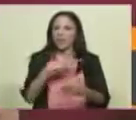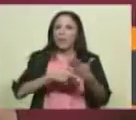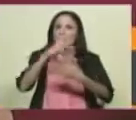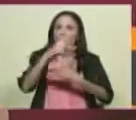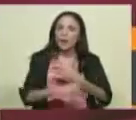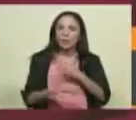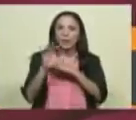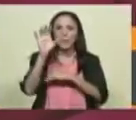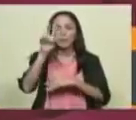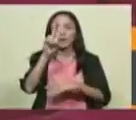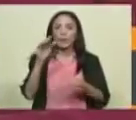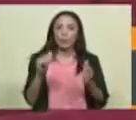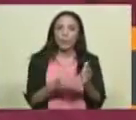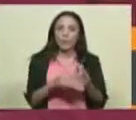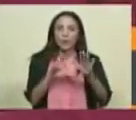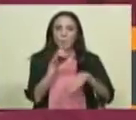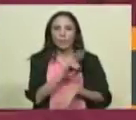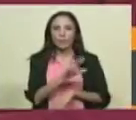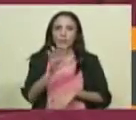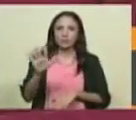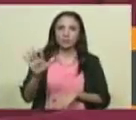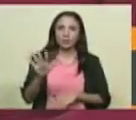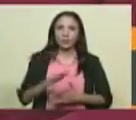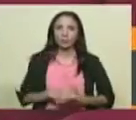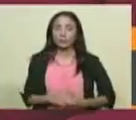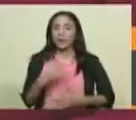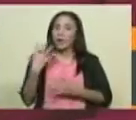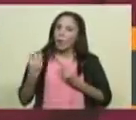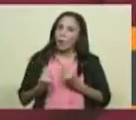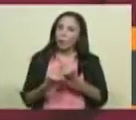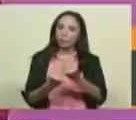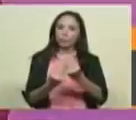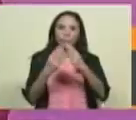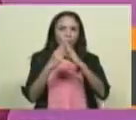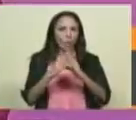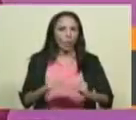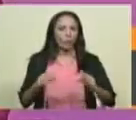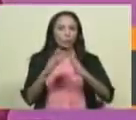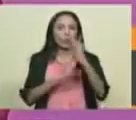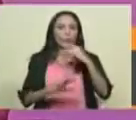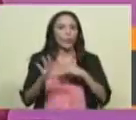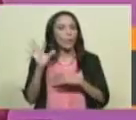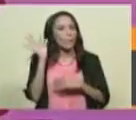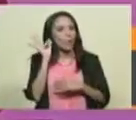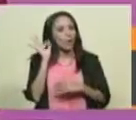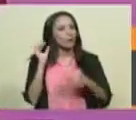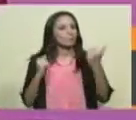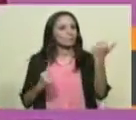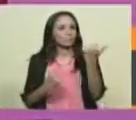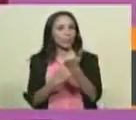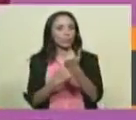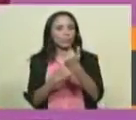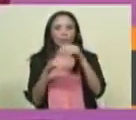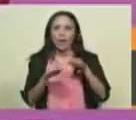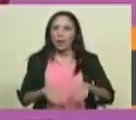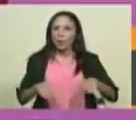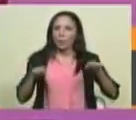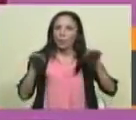2025. Aquí vamos a lograr la patria feminista, la patria de